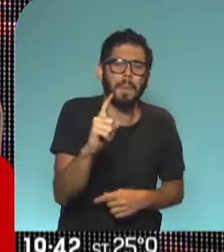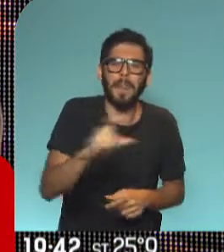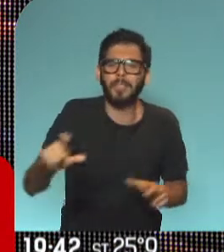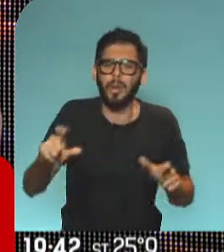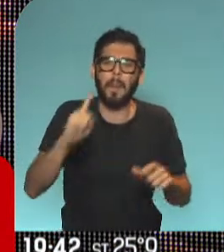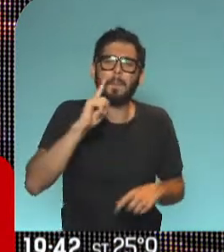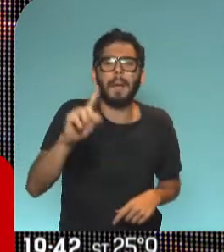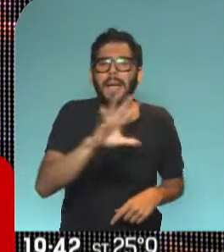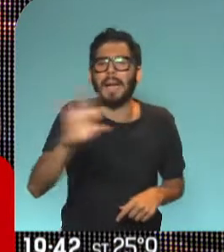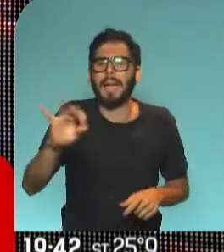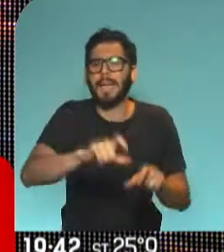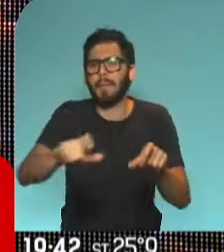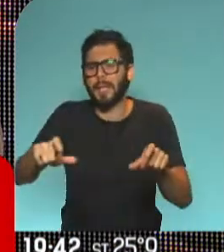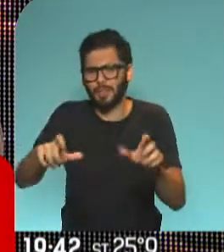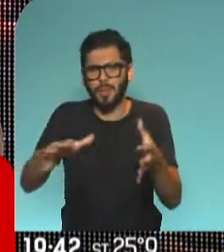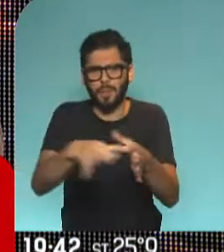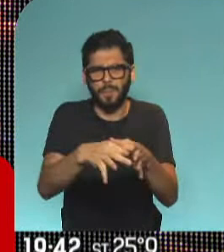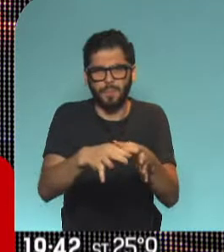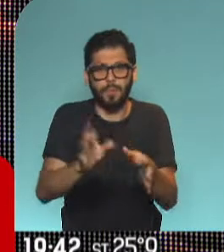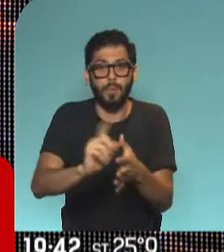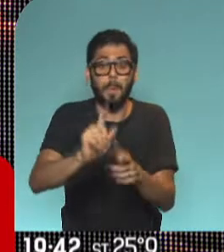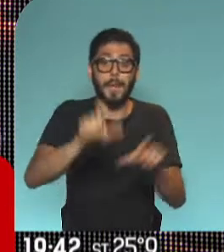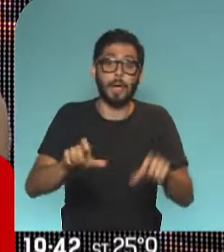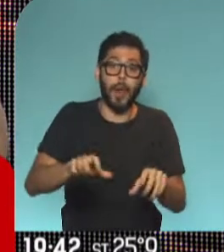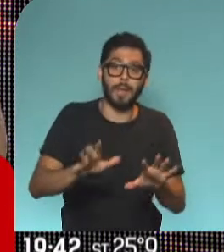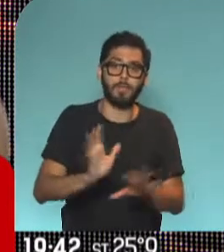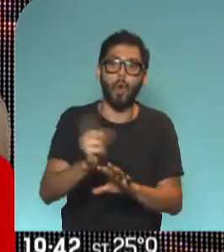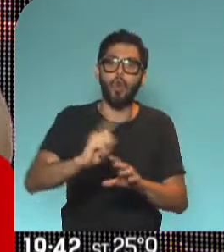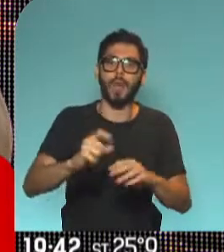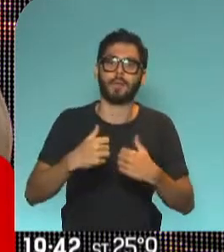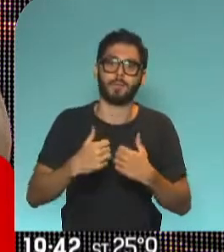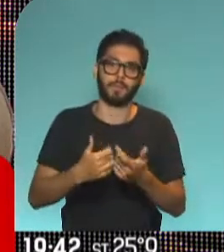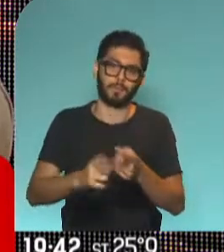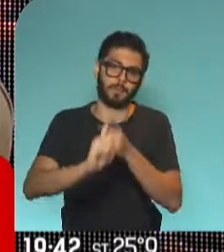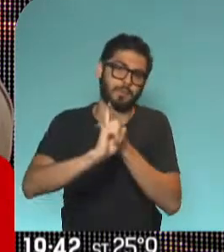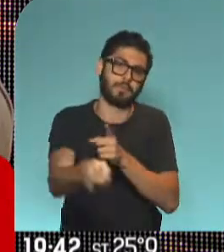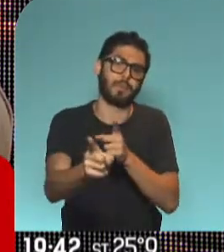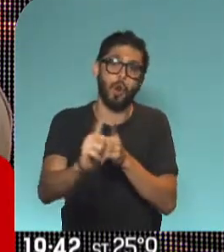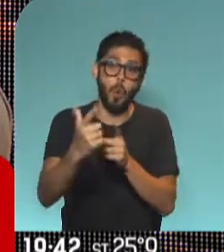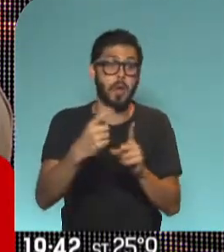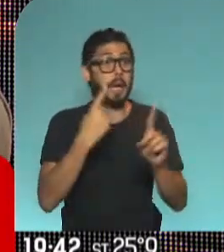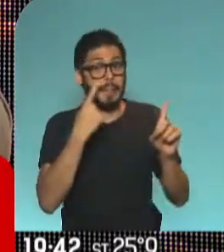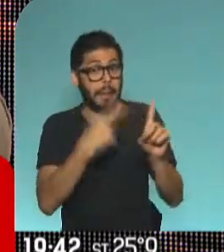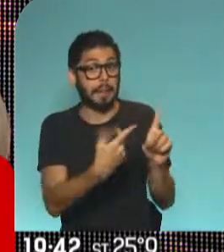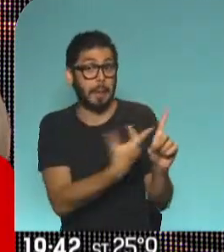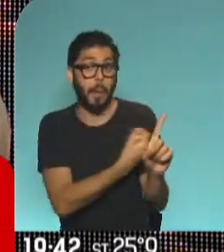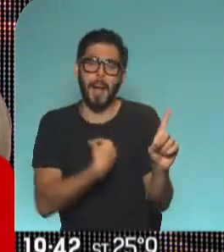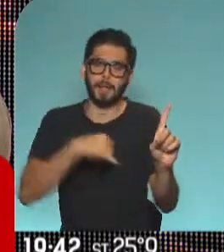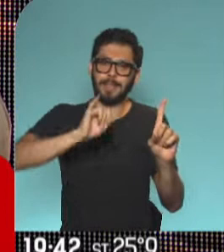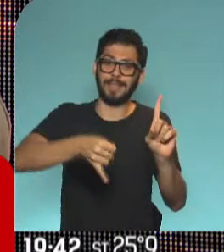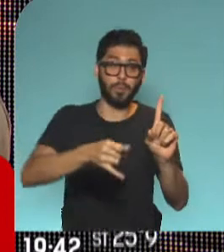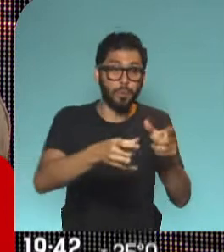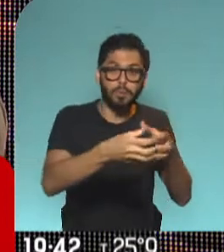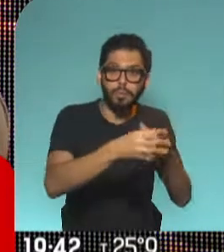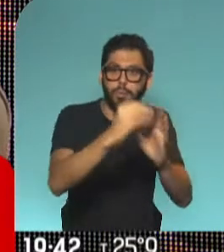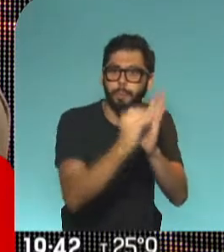personas, porque bueno, nadie es kamikaze, obviamente si se vacuna. Fue la primera acción fuerte desde el sector